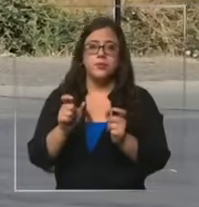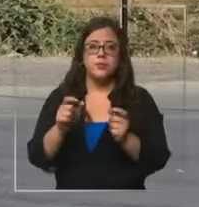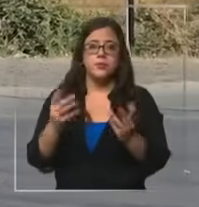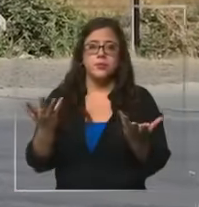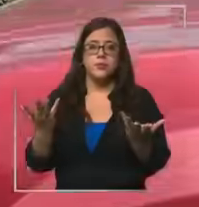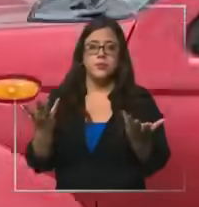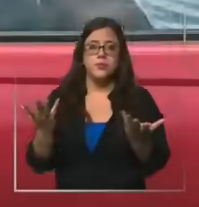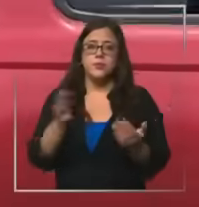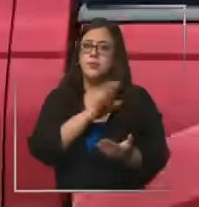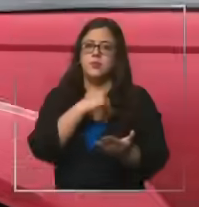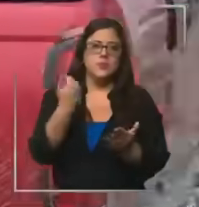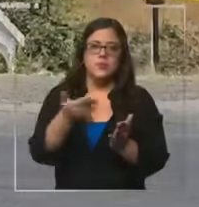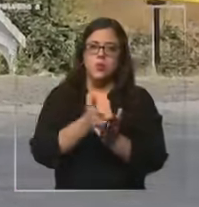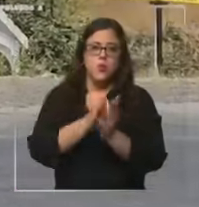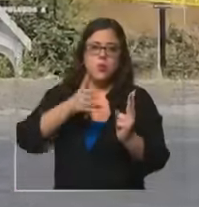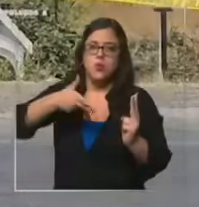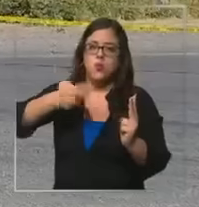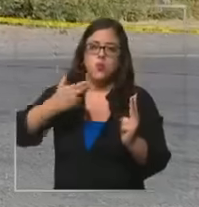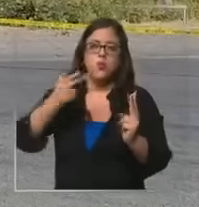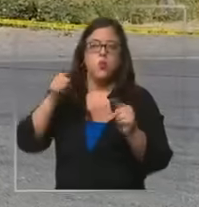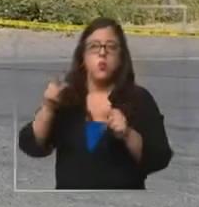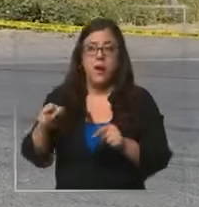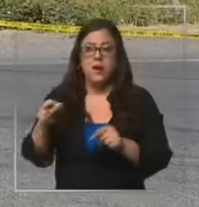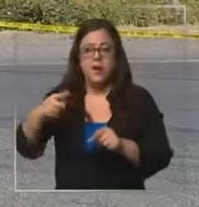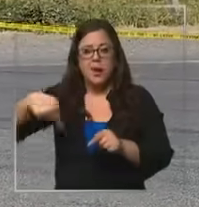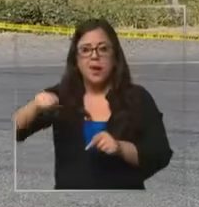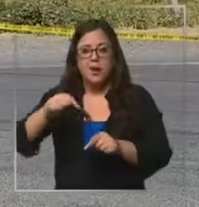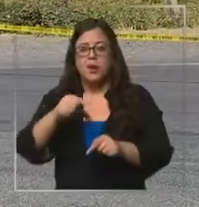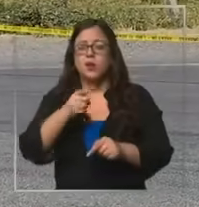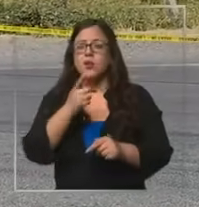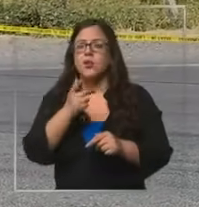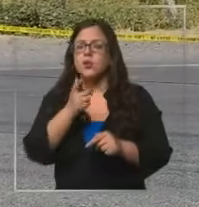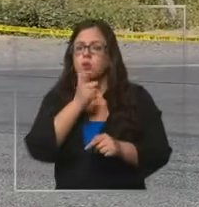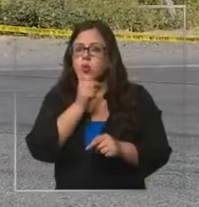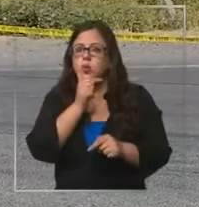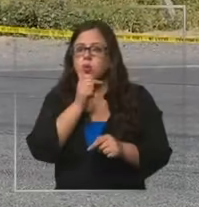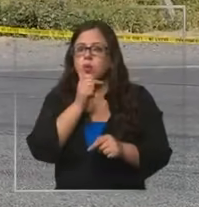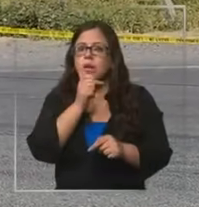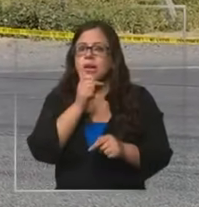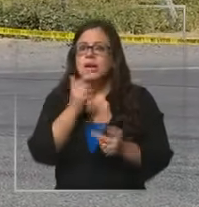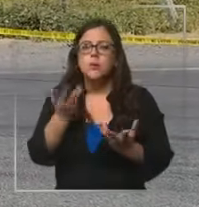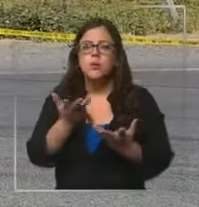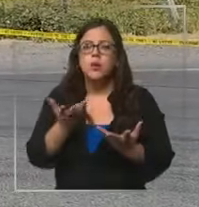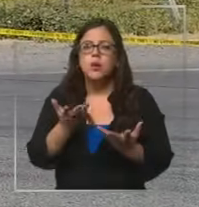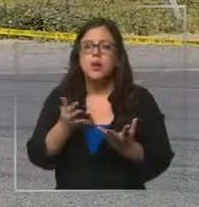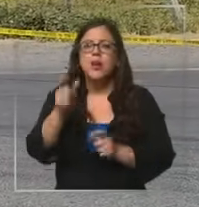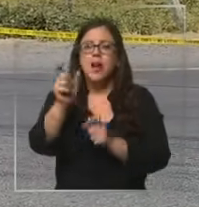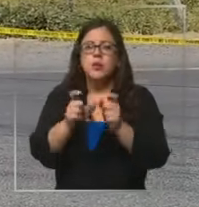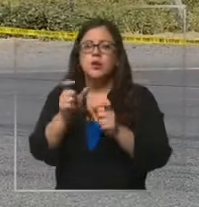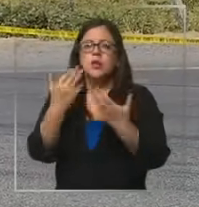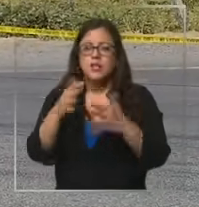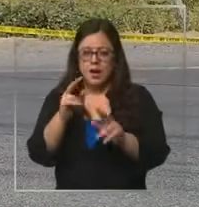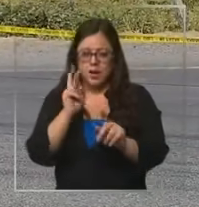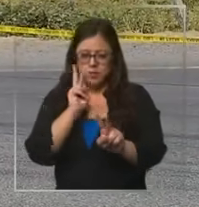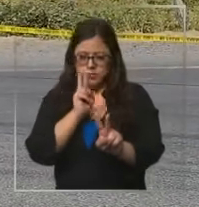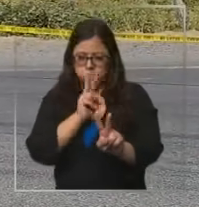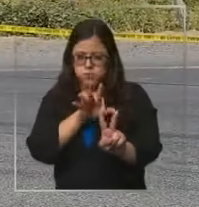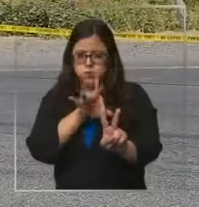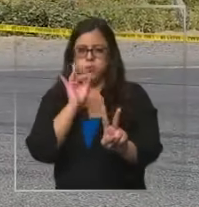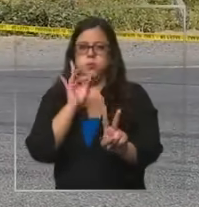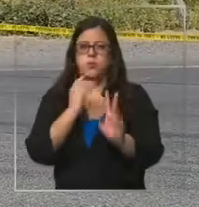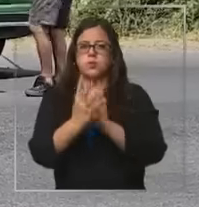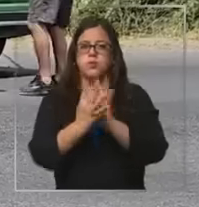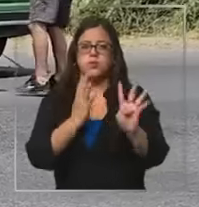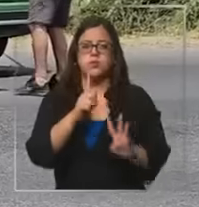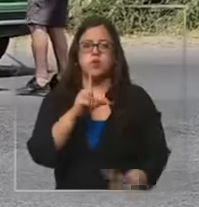básicamente asesinadas. Y lo que de inmediato sospecharon sus familiares es que estos individuos habían marcado a las víctimas en la